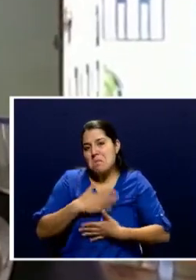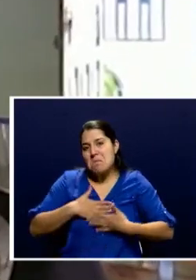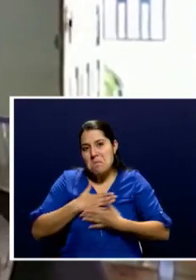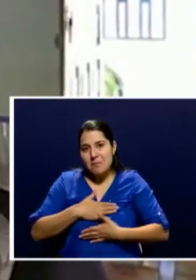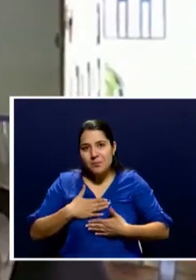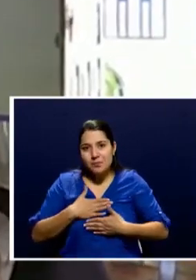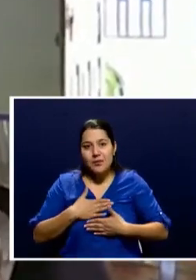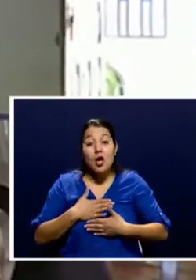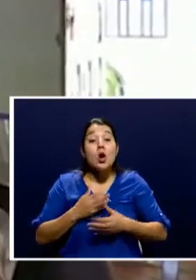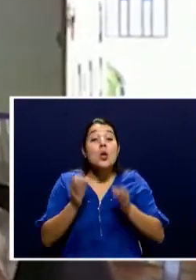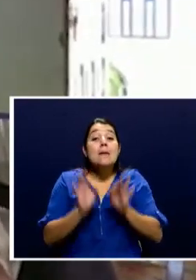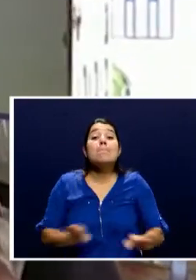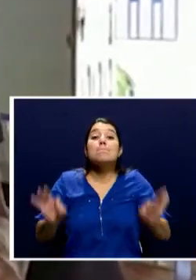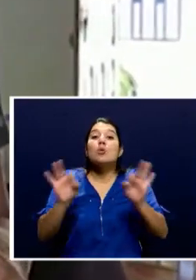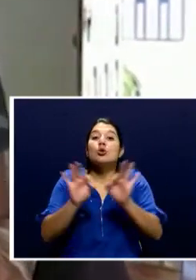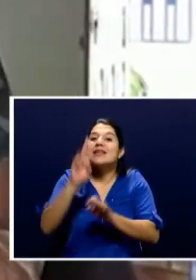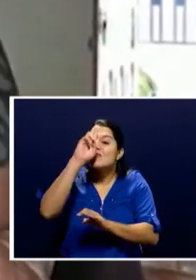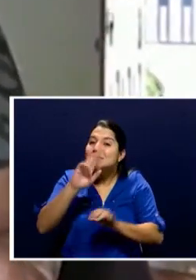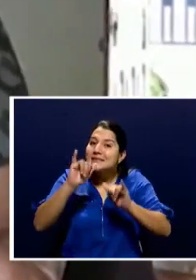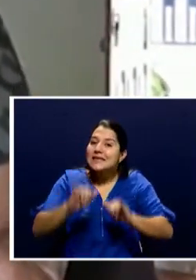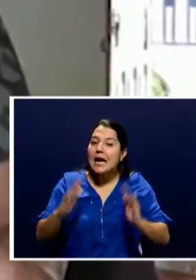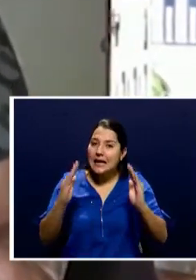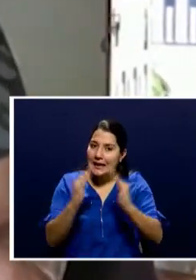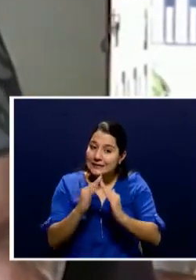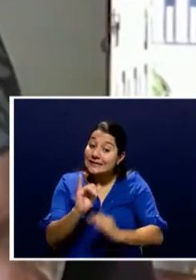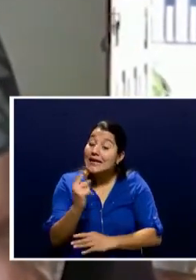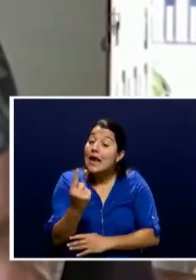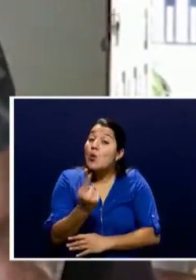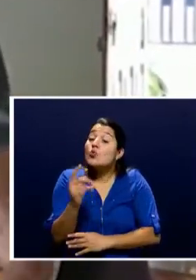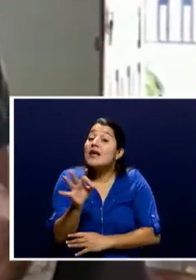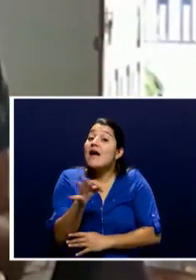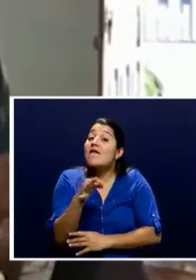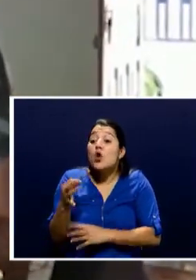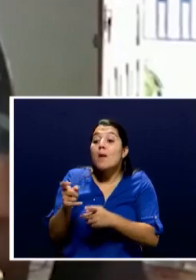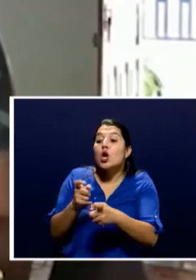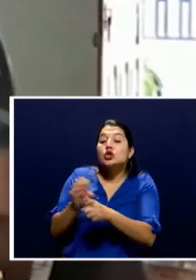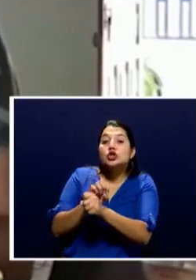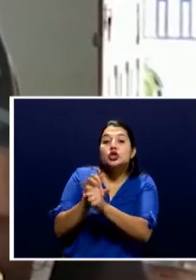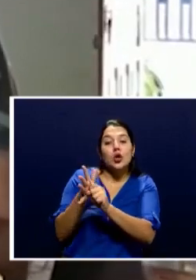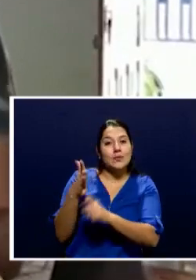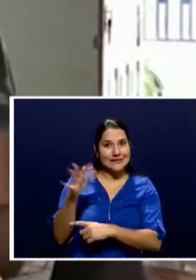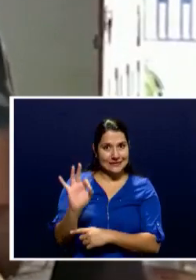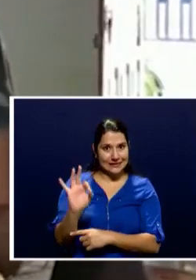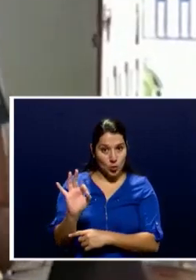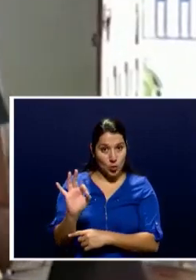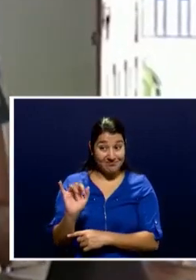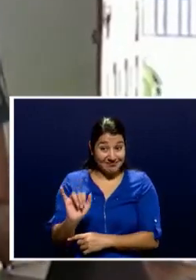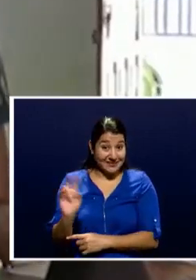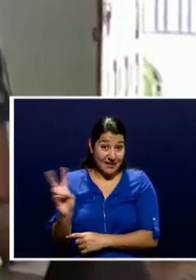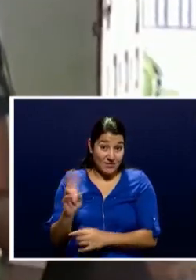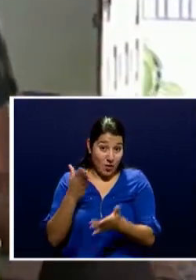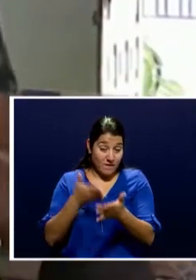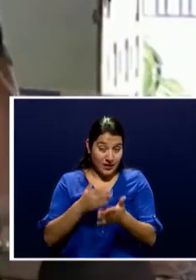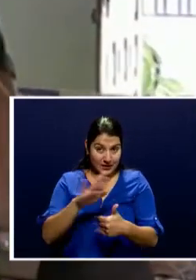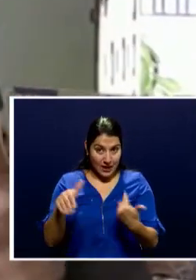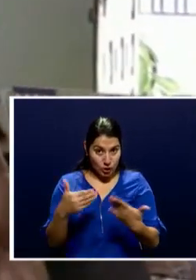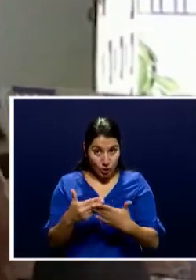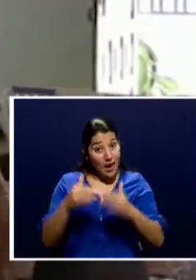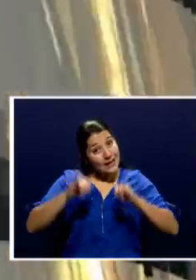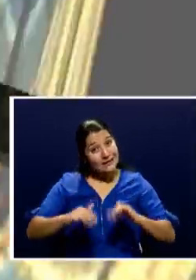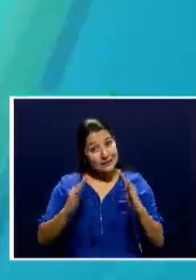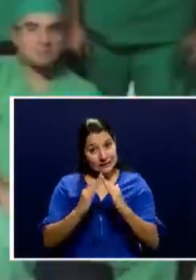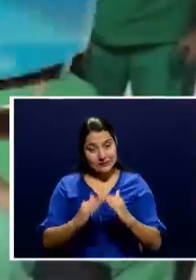estamos en casa, porque es la manera para poder superar este COVID-19, este virus que nos está afectando a todos. Quédate en